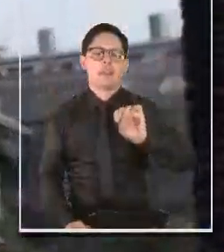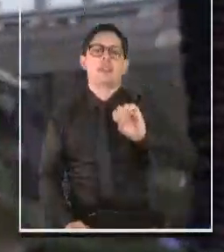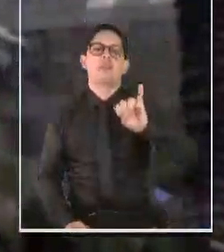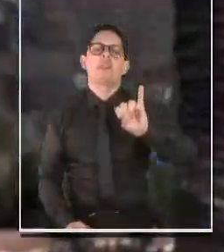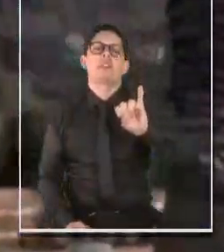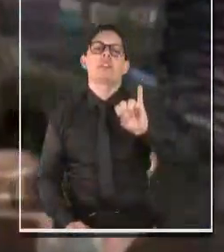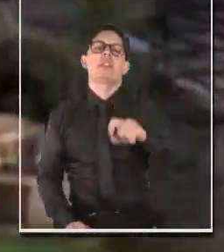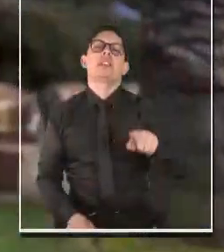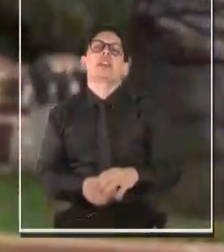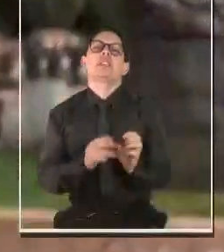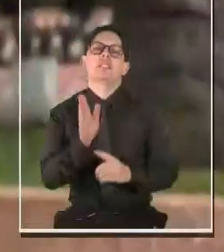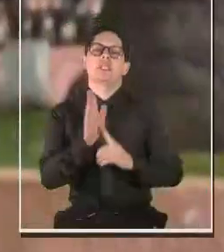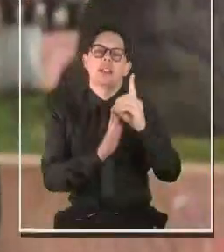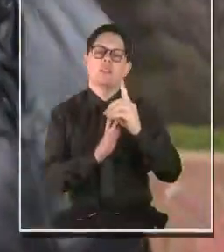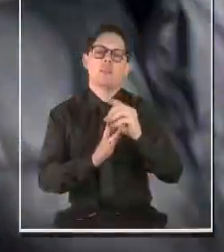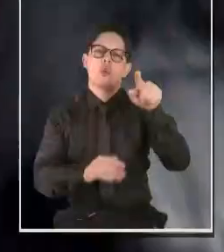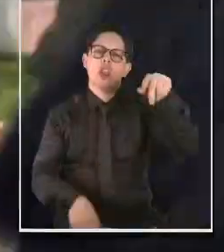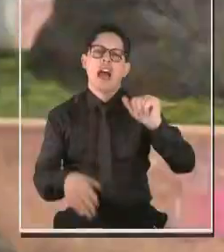araucanía